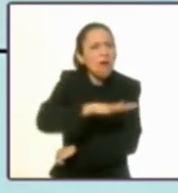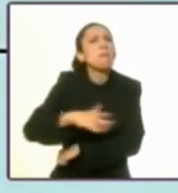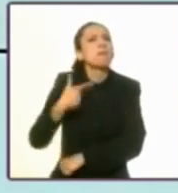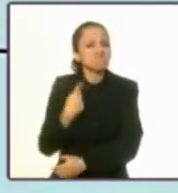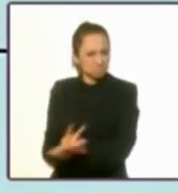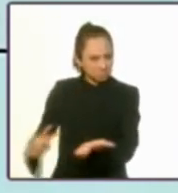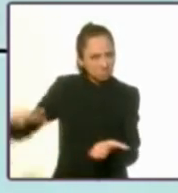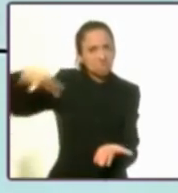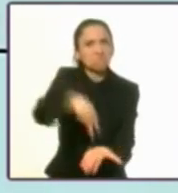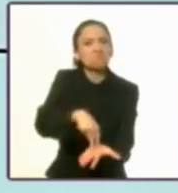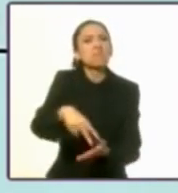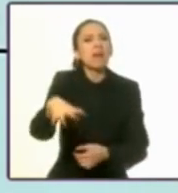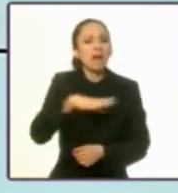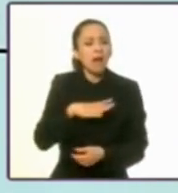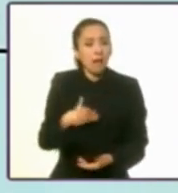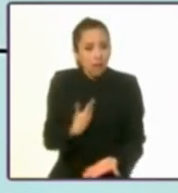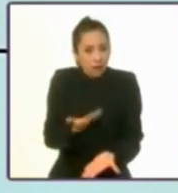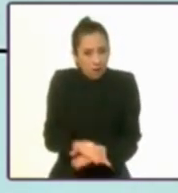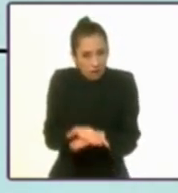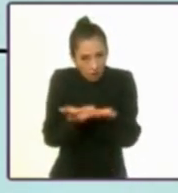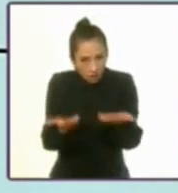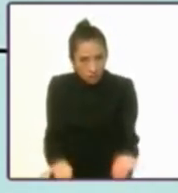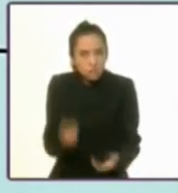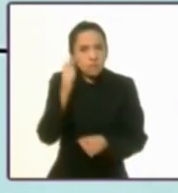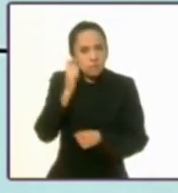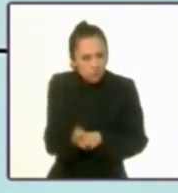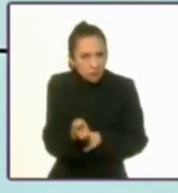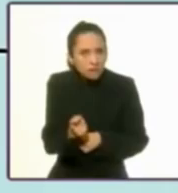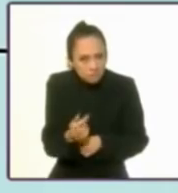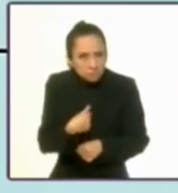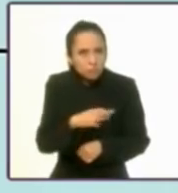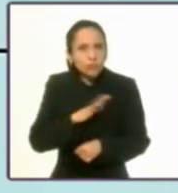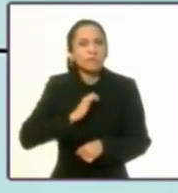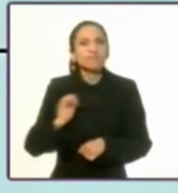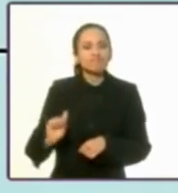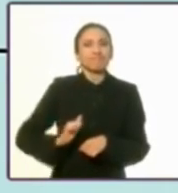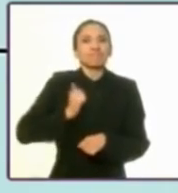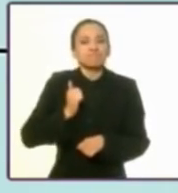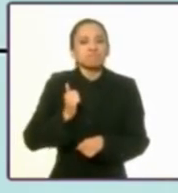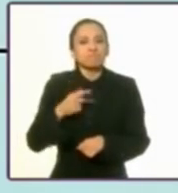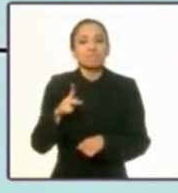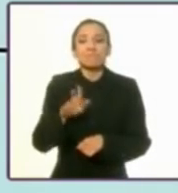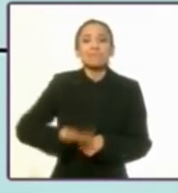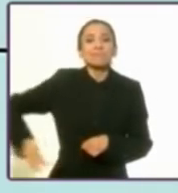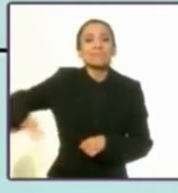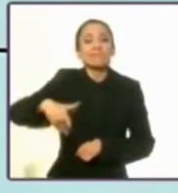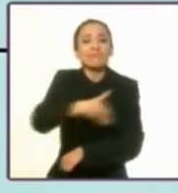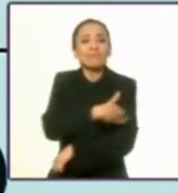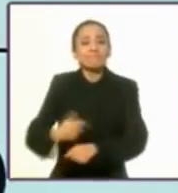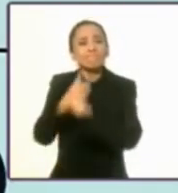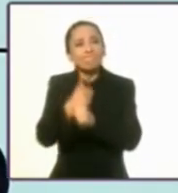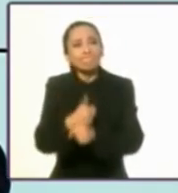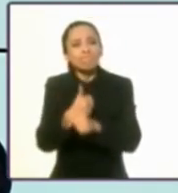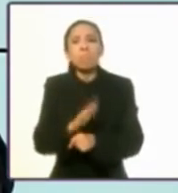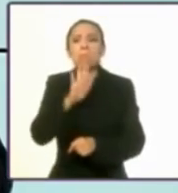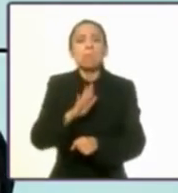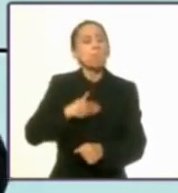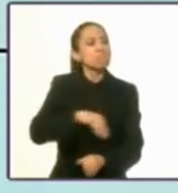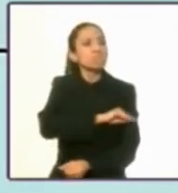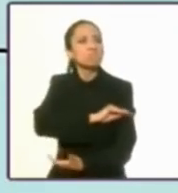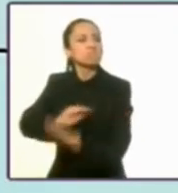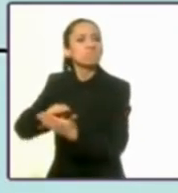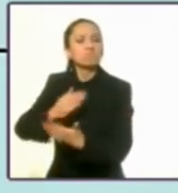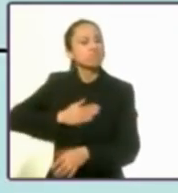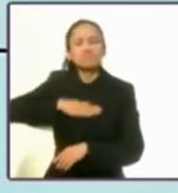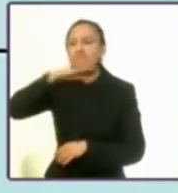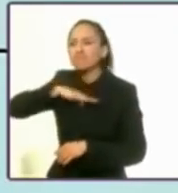este proceso siendo una oportunidad hizo que muchas de las familias damnificadas se volvieran invisibles y